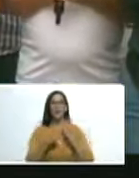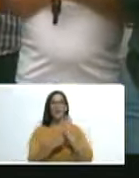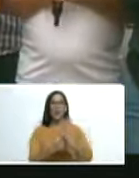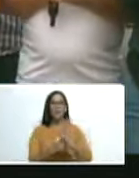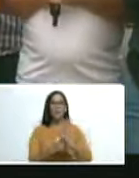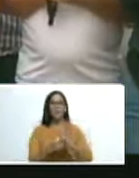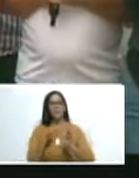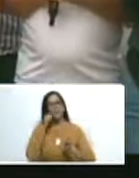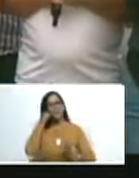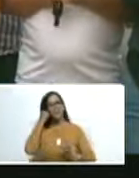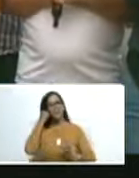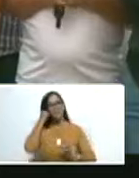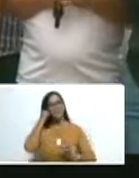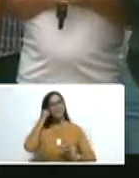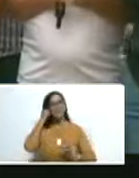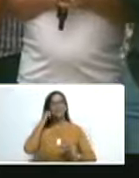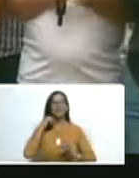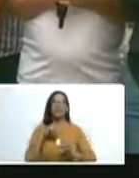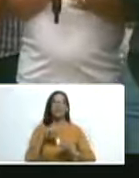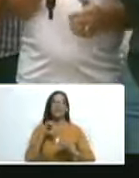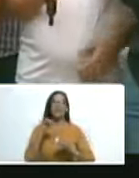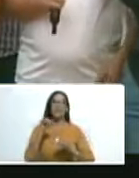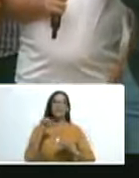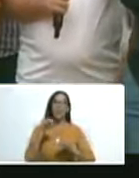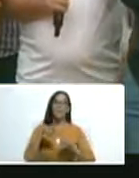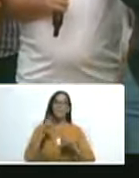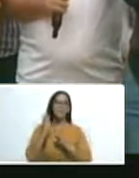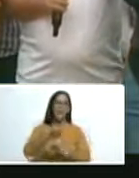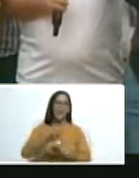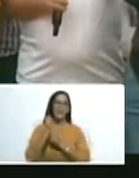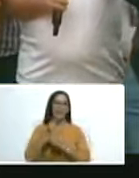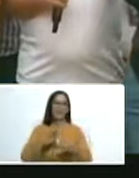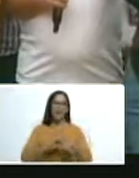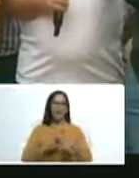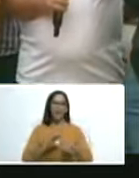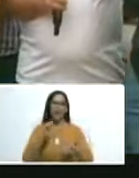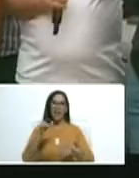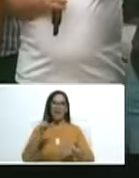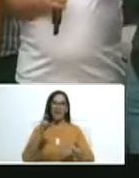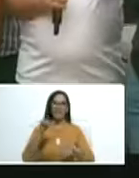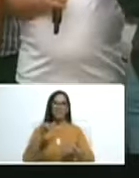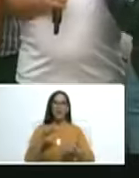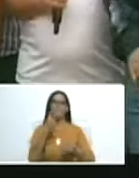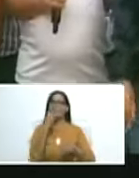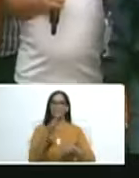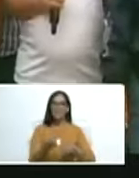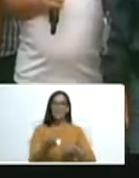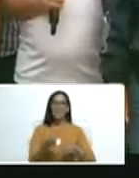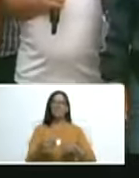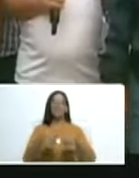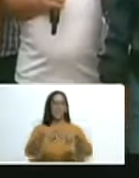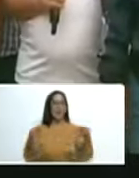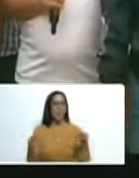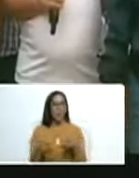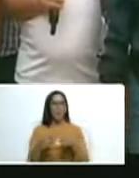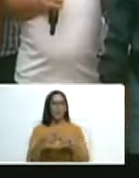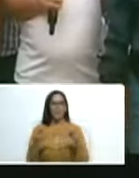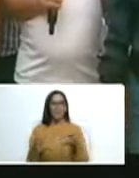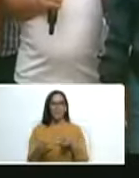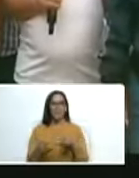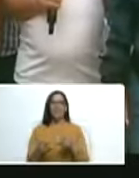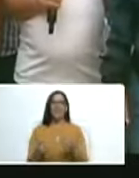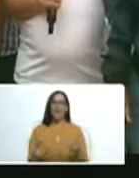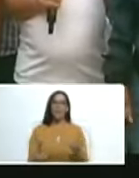representante de Insospesca, la doctora Alexa, conmigo visitando laguna por laguna y incentivando